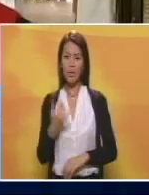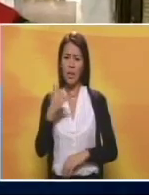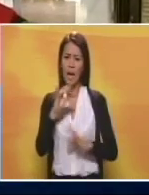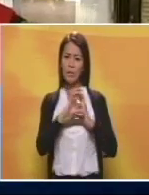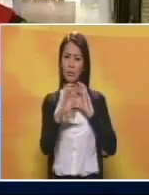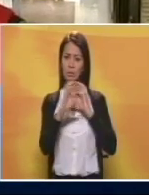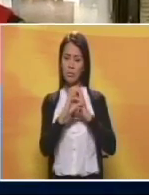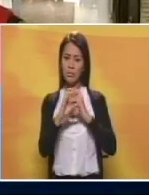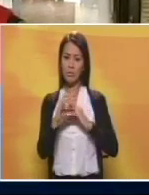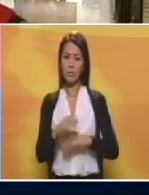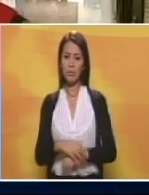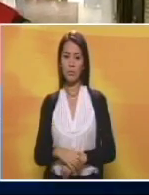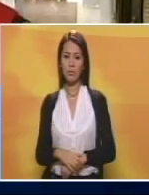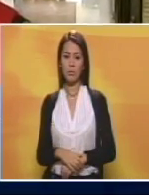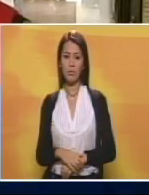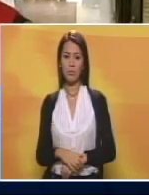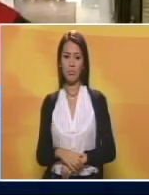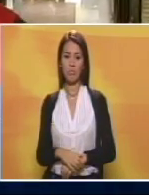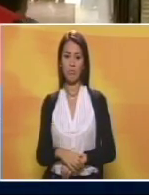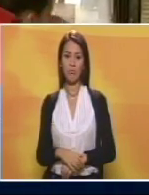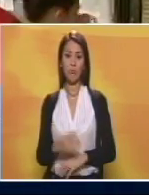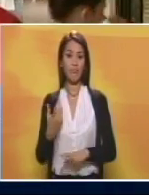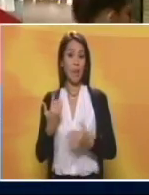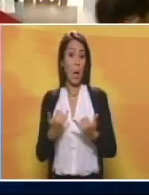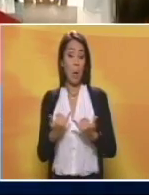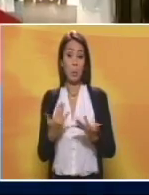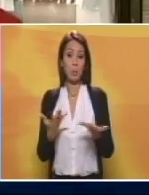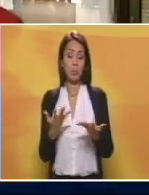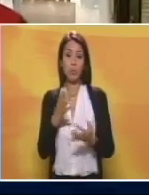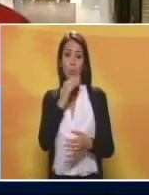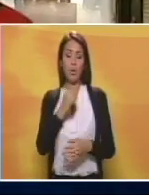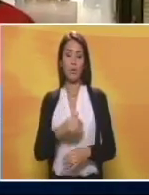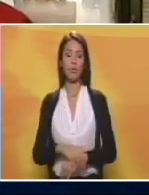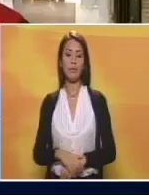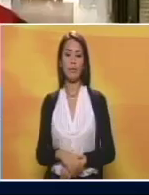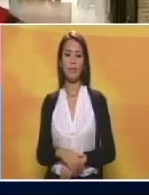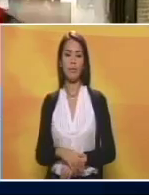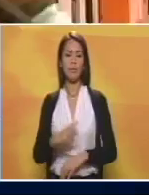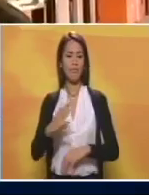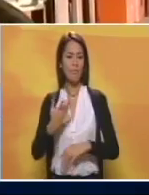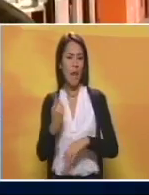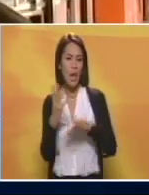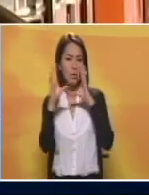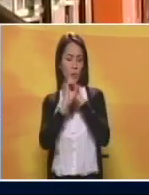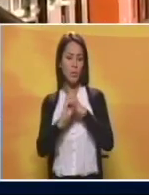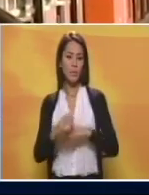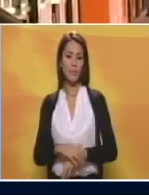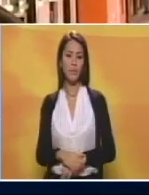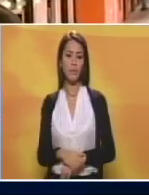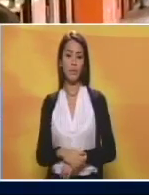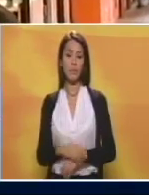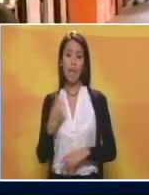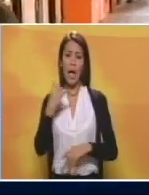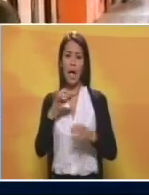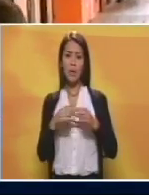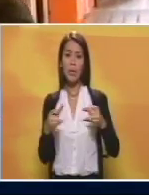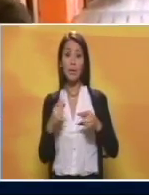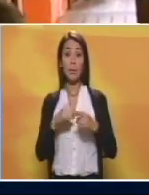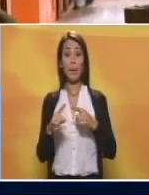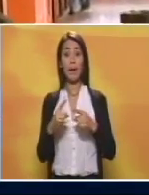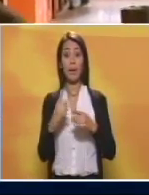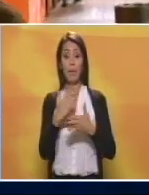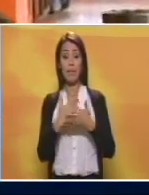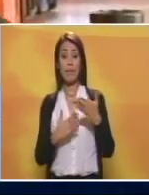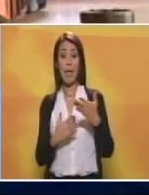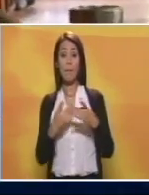unidad habilitada? Ahorita no hay, sino para más tarde que hay. Sí consigo boleto, pero lo que quieren es la mitad de los reales, la